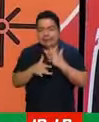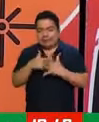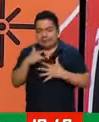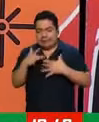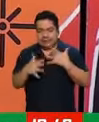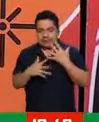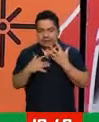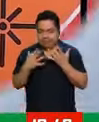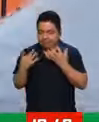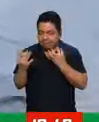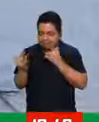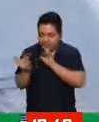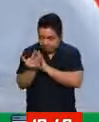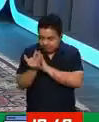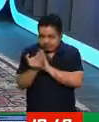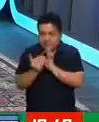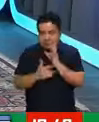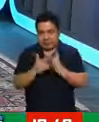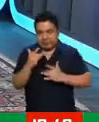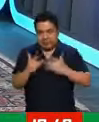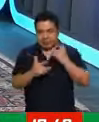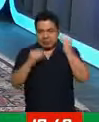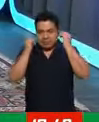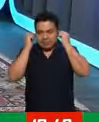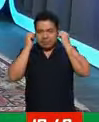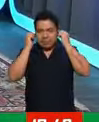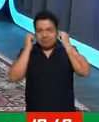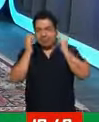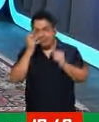la cercanía del público. Sí. Es